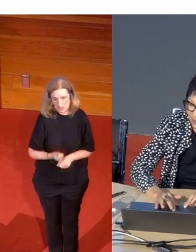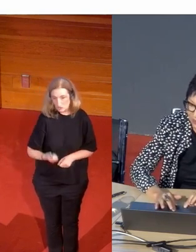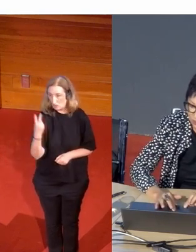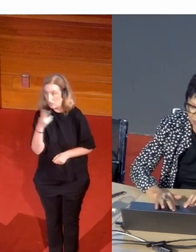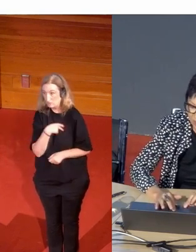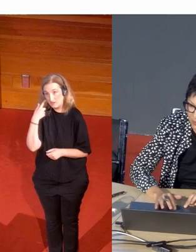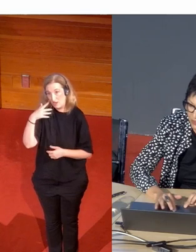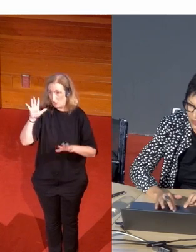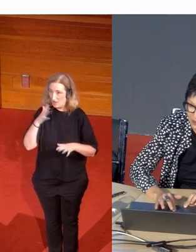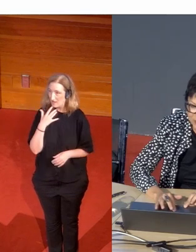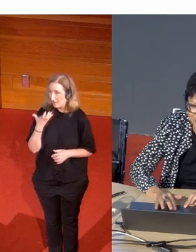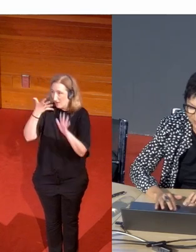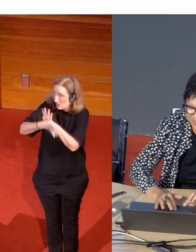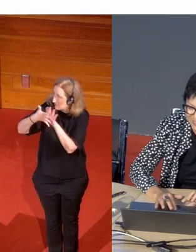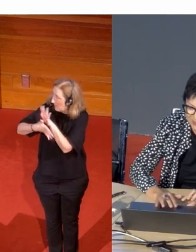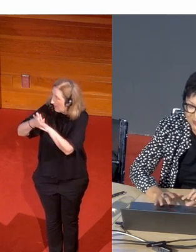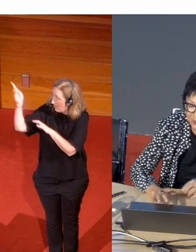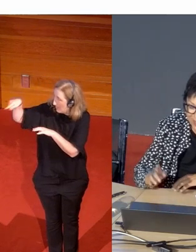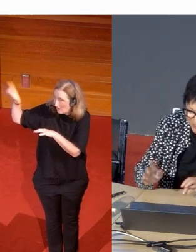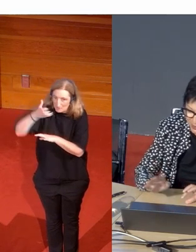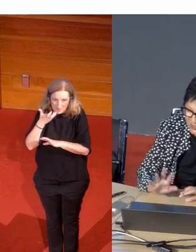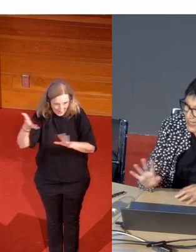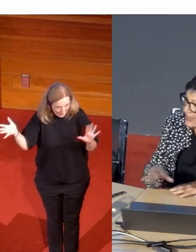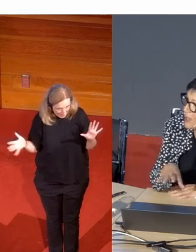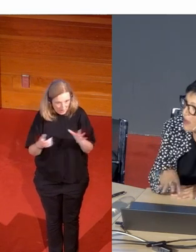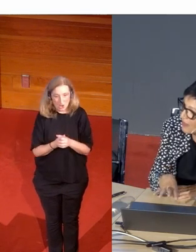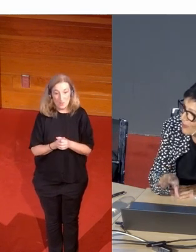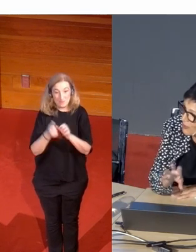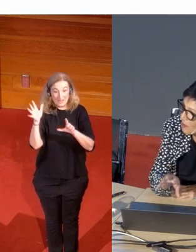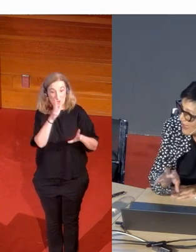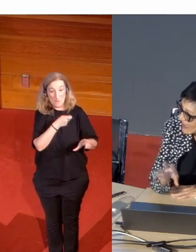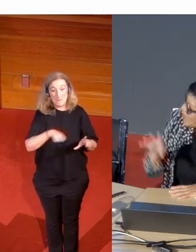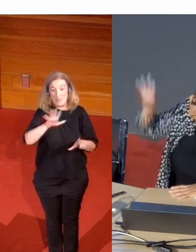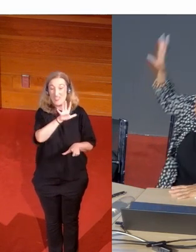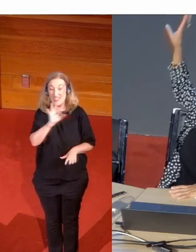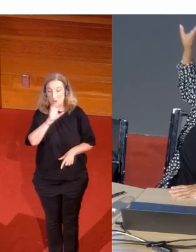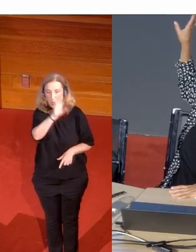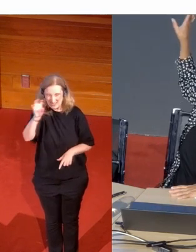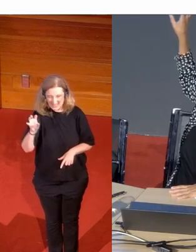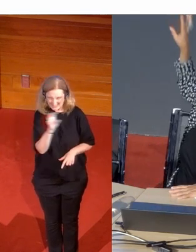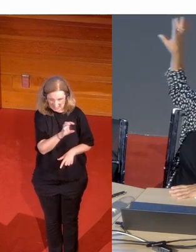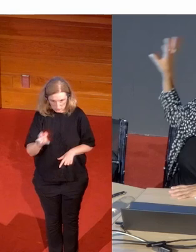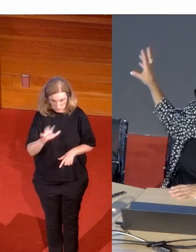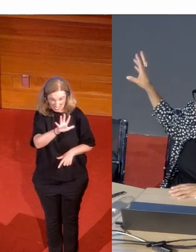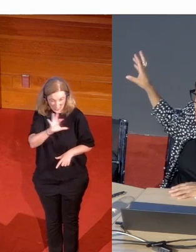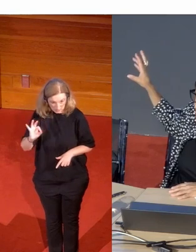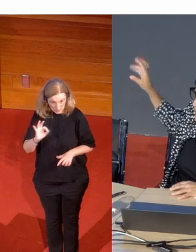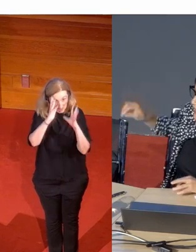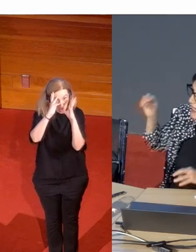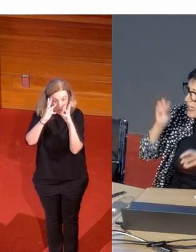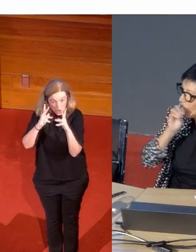tutorial aquí la doctora la profesora bosk Bueno entonces este es el mapa de los 50 estados de los Estados Unidos y esos